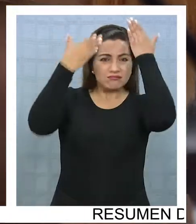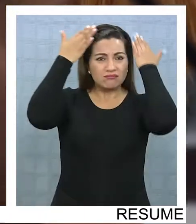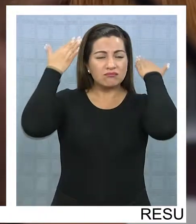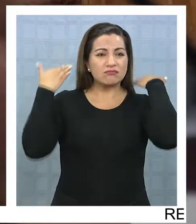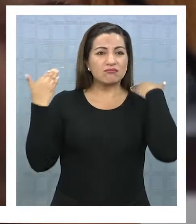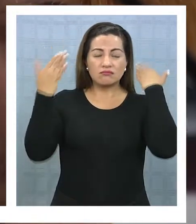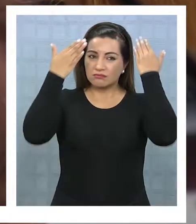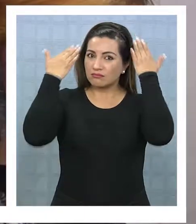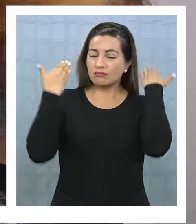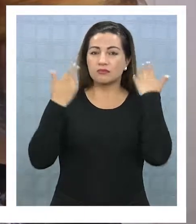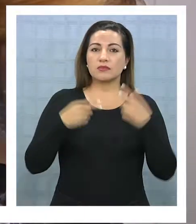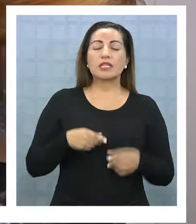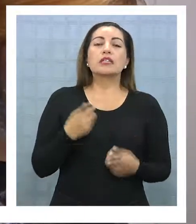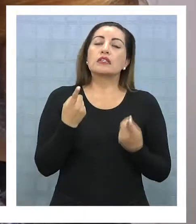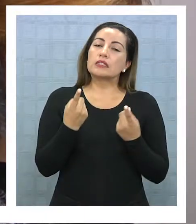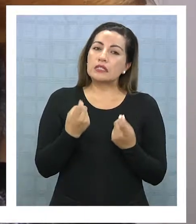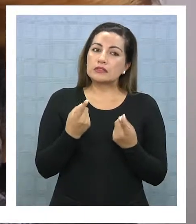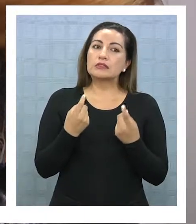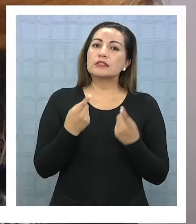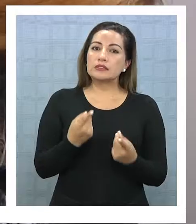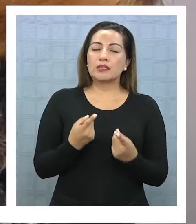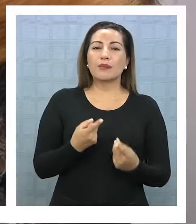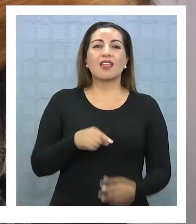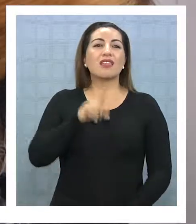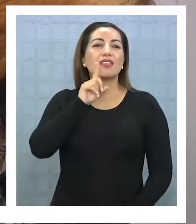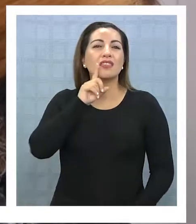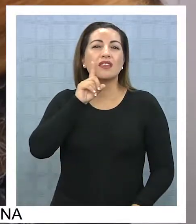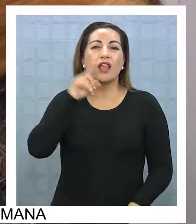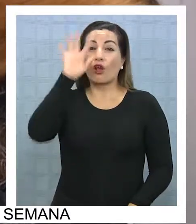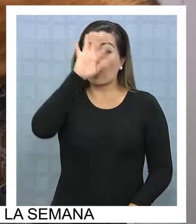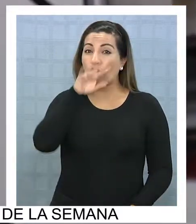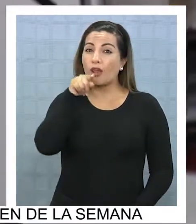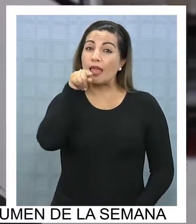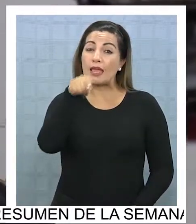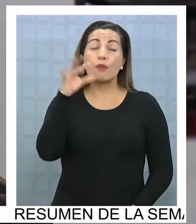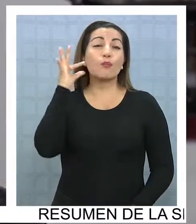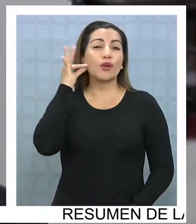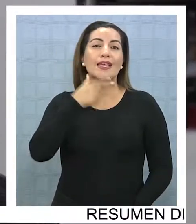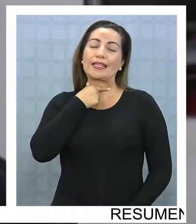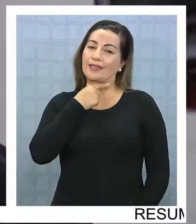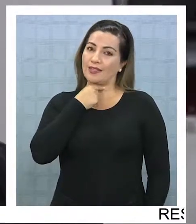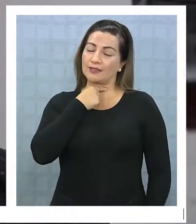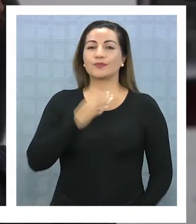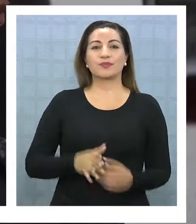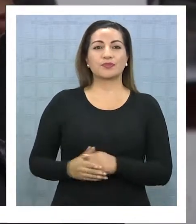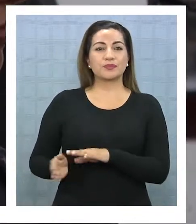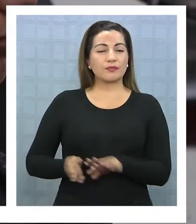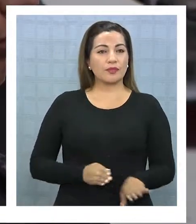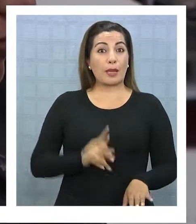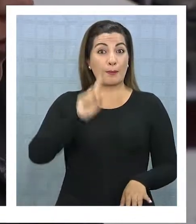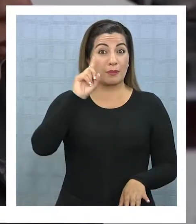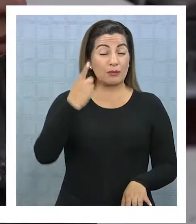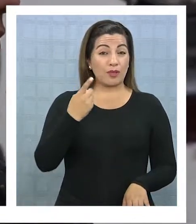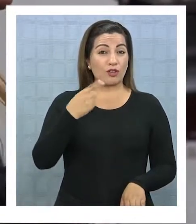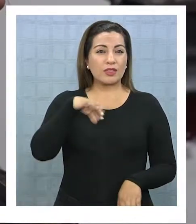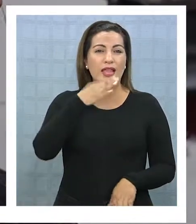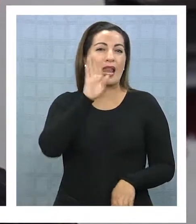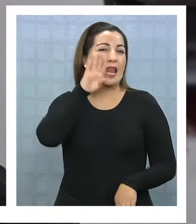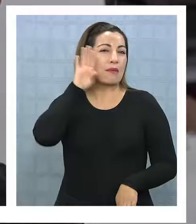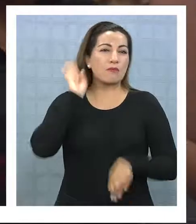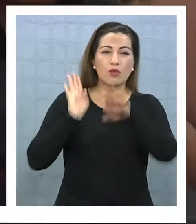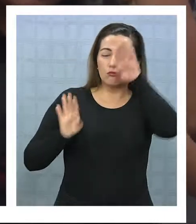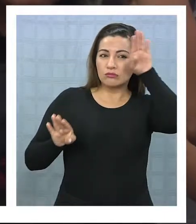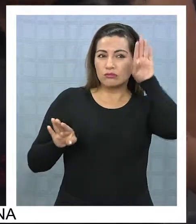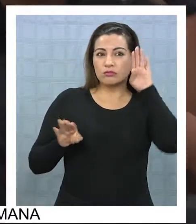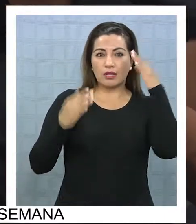viendo, proceso necesario para alcanzar el tono que ella quiere. Primero se hace una decoloración, pero se va